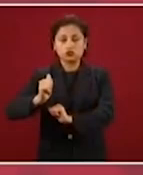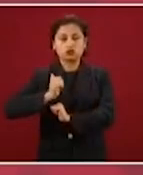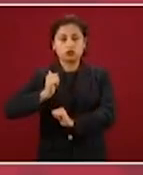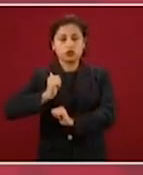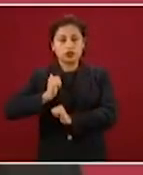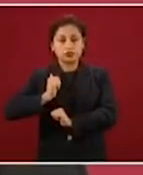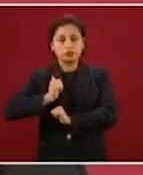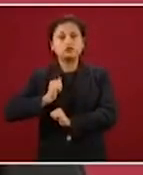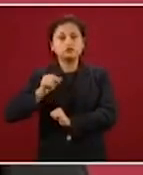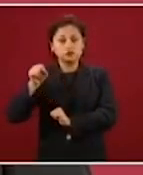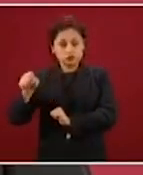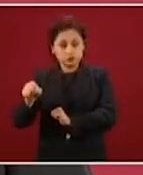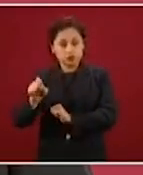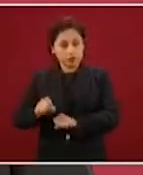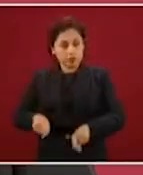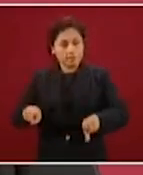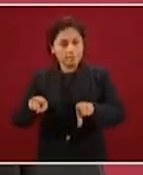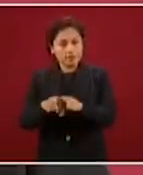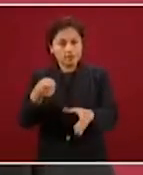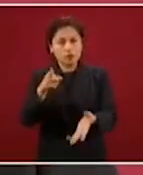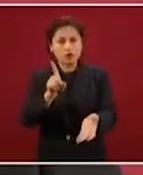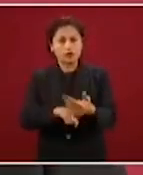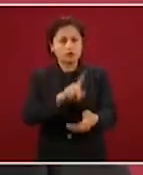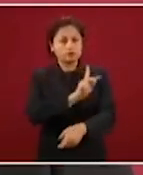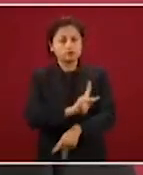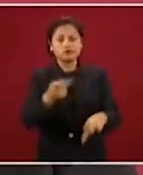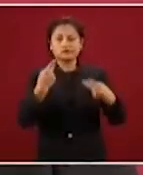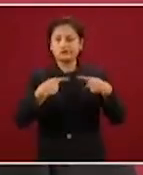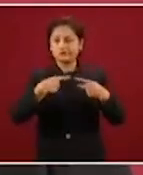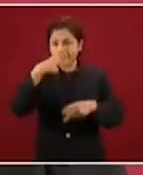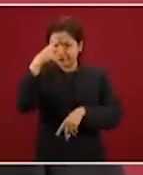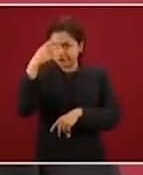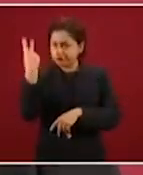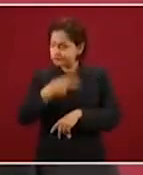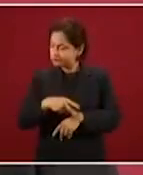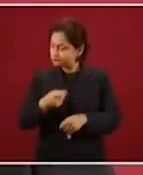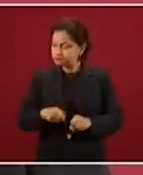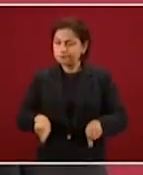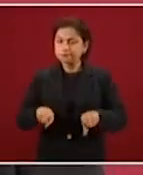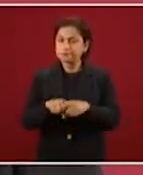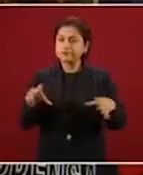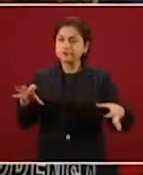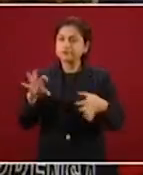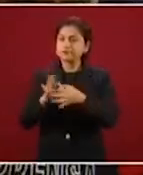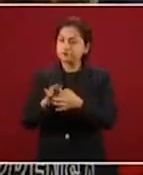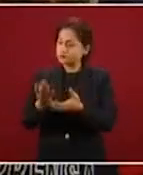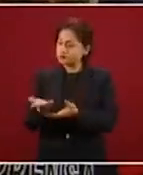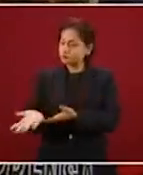Los soldados son pueblo uniformado. Y nos están ayudando mucho.